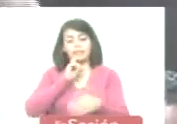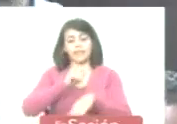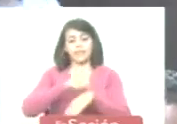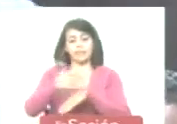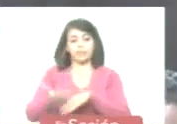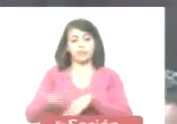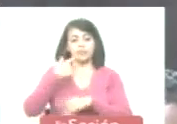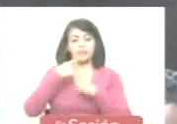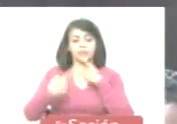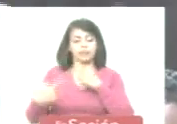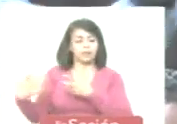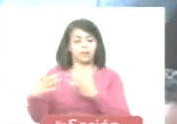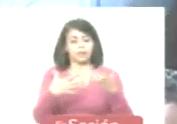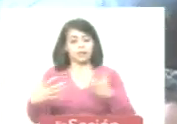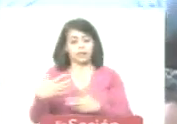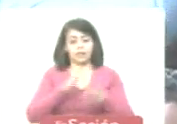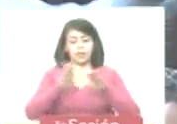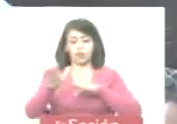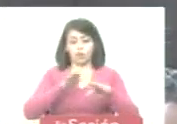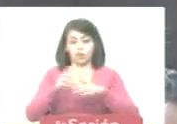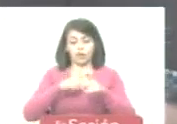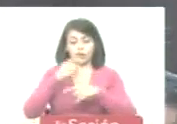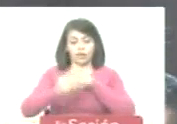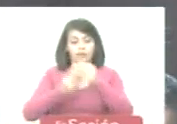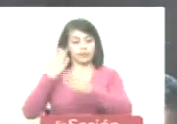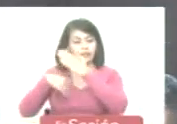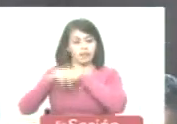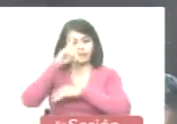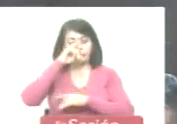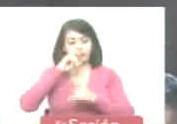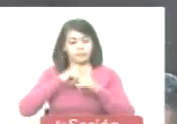y habló de la batalla de Taguanes. Y hace unos años